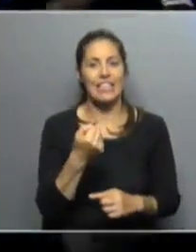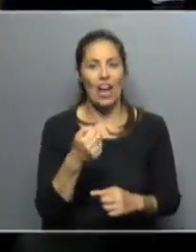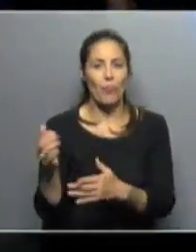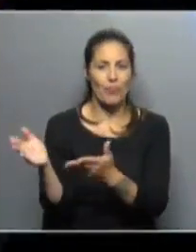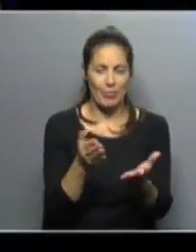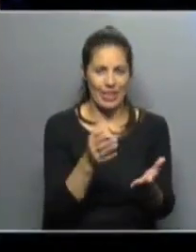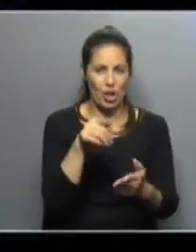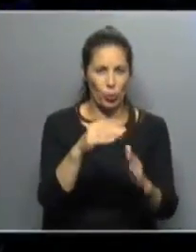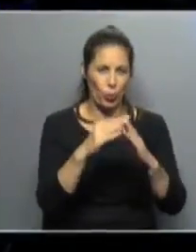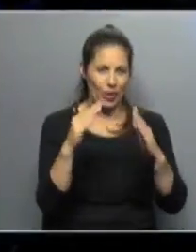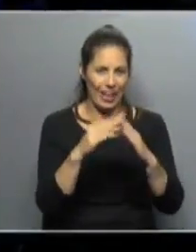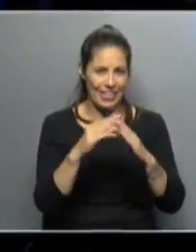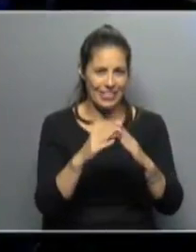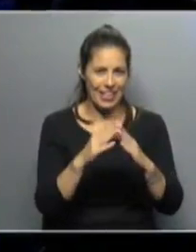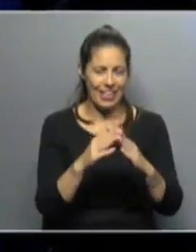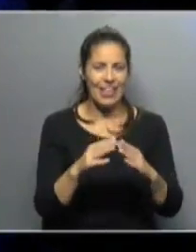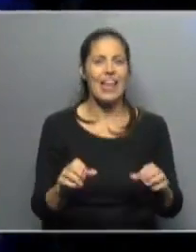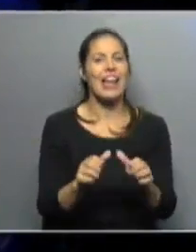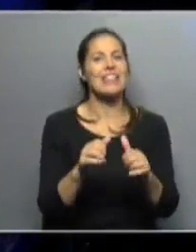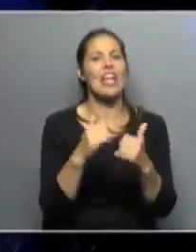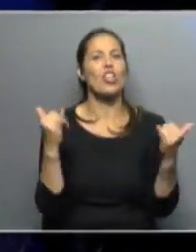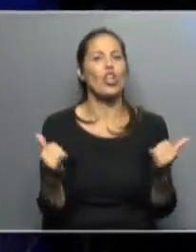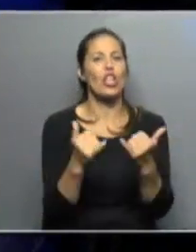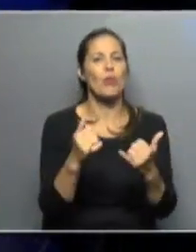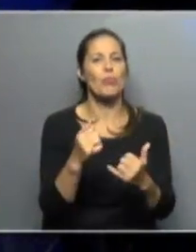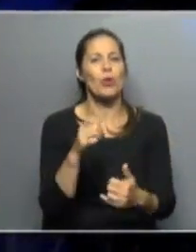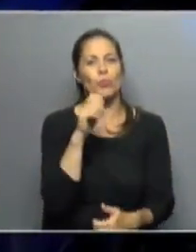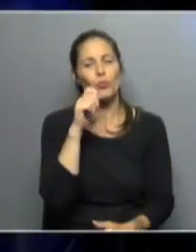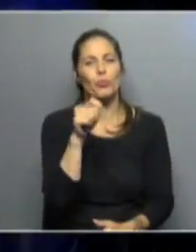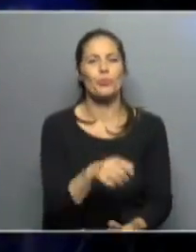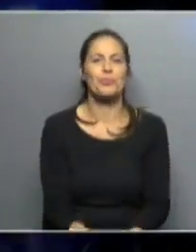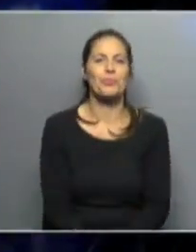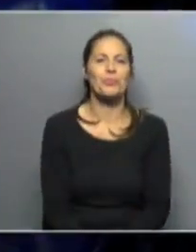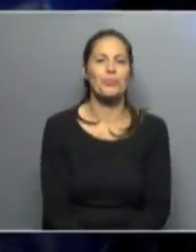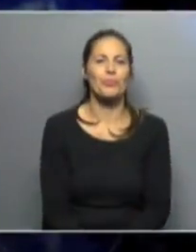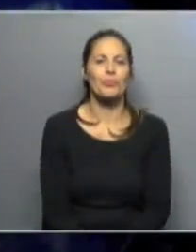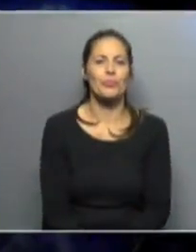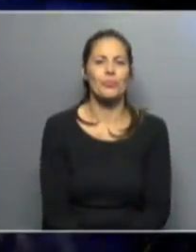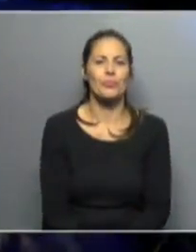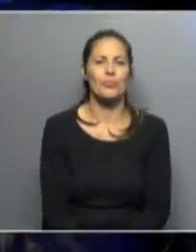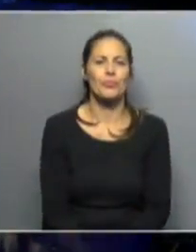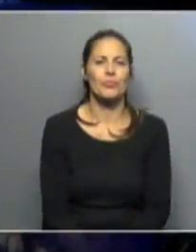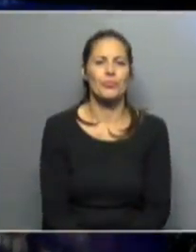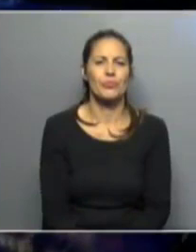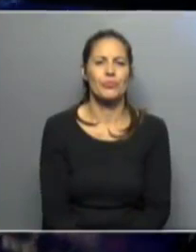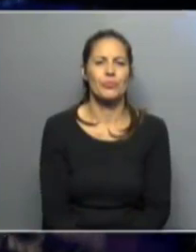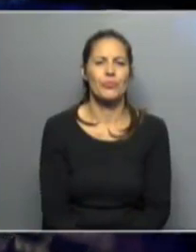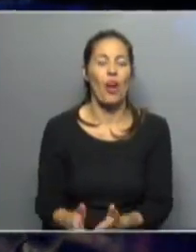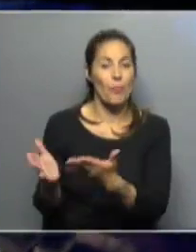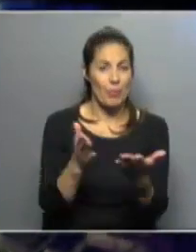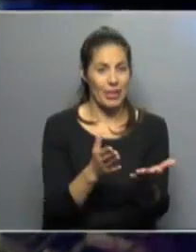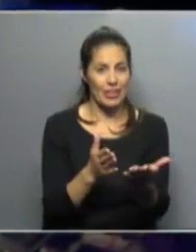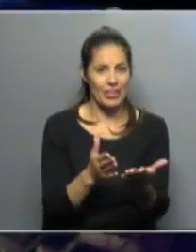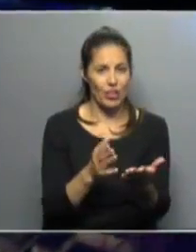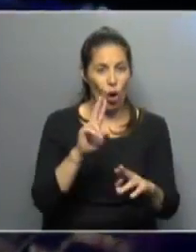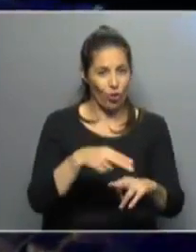tu casa. ¿Qué haces, Nati? Tanto tiempo. Venga, Bechito. ¿Cómo estás? Amigo, bien. Bien, amiga. ¿Y vos? Bienvenido.